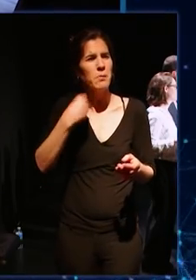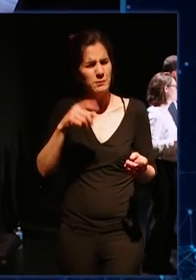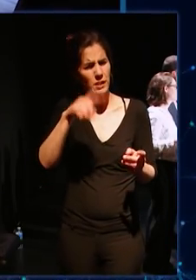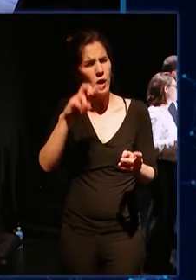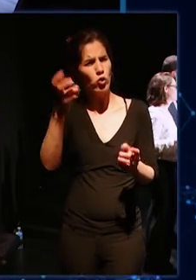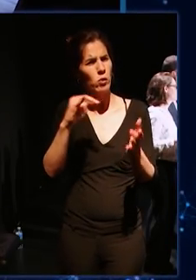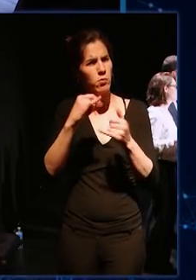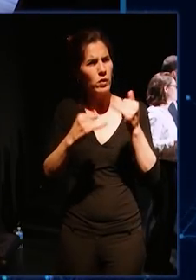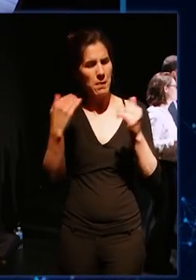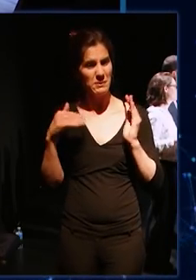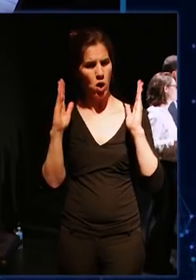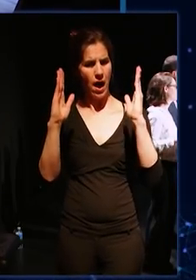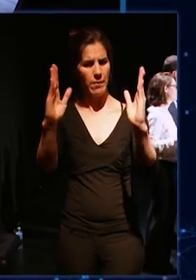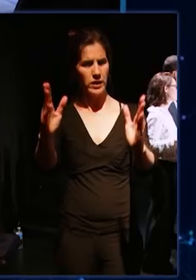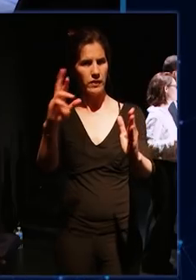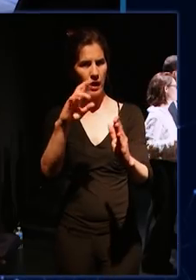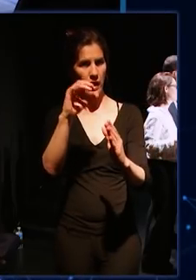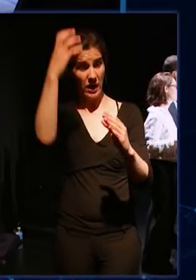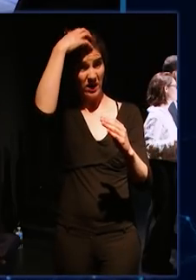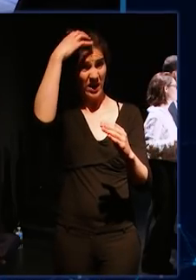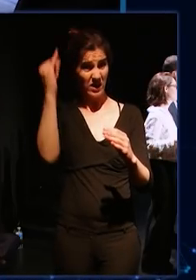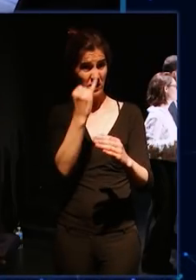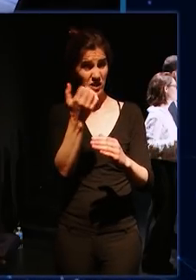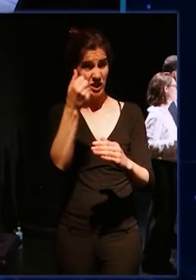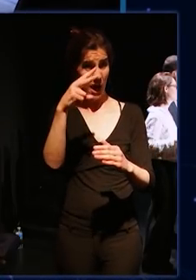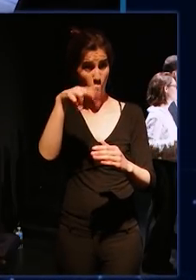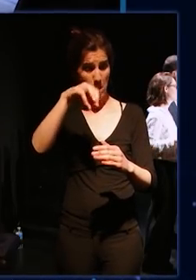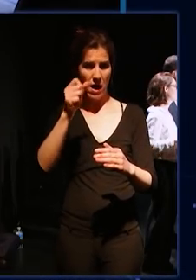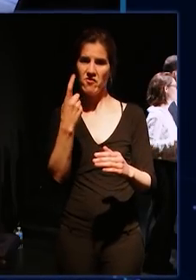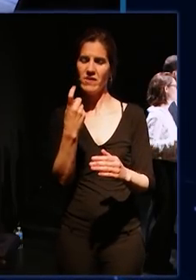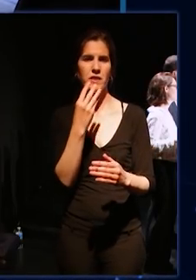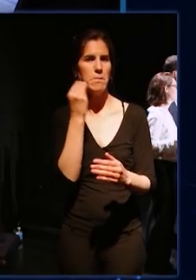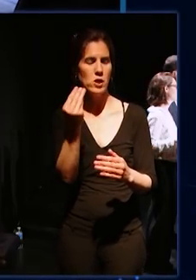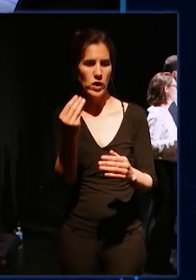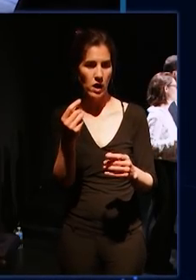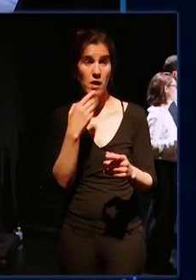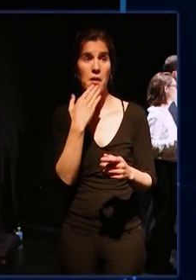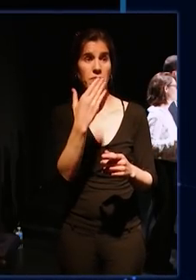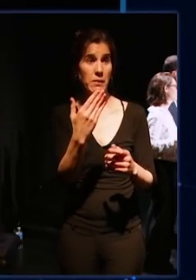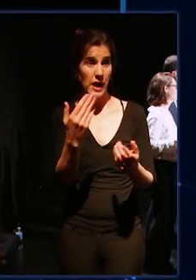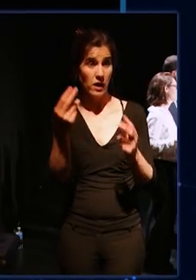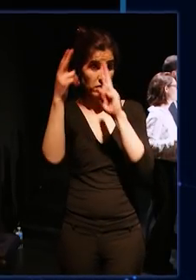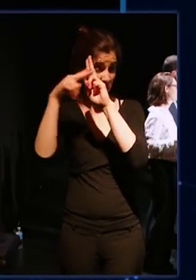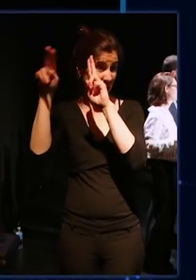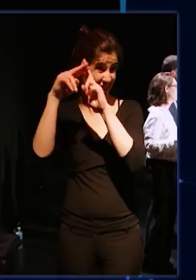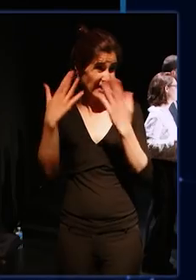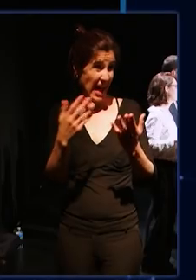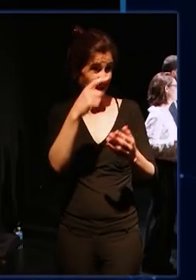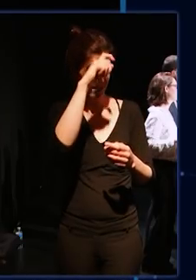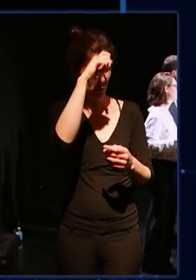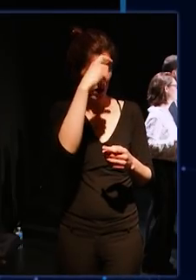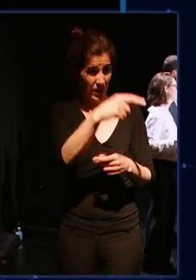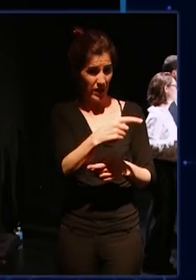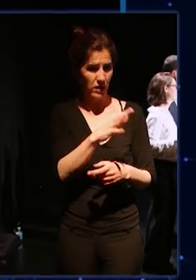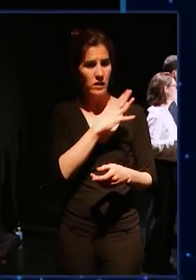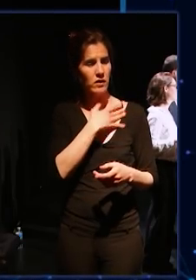Rayón Jaume, que realmente deberíamos mejorarla, solicitar la titularidad que ahora tiene la Generalitat y mejorarla, controlar